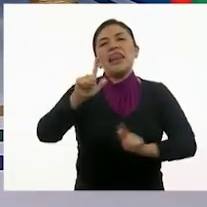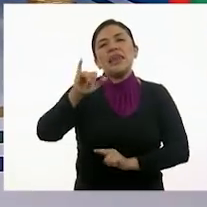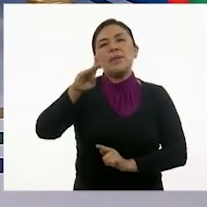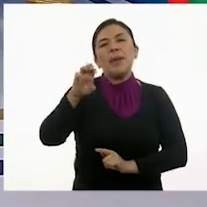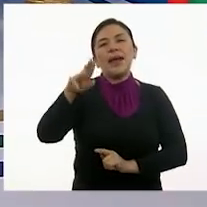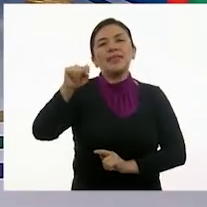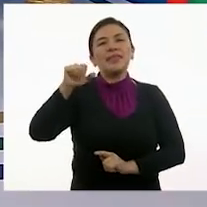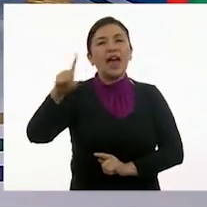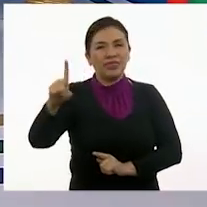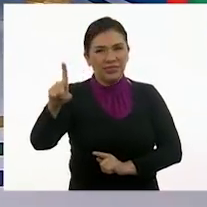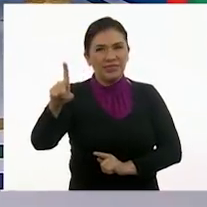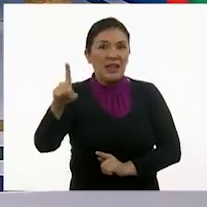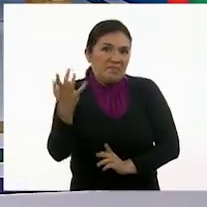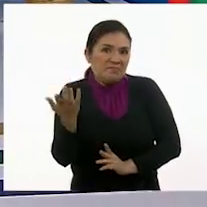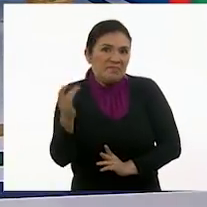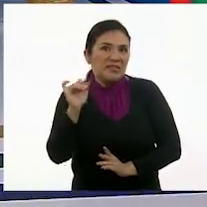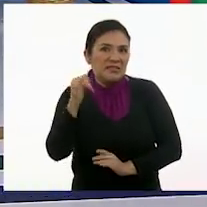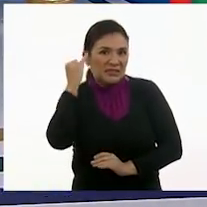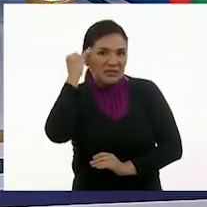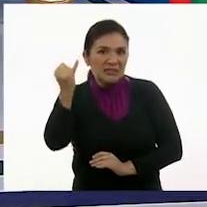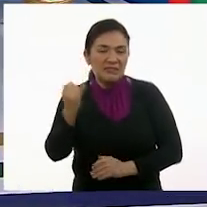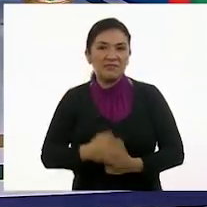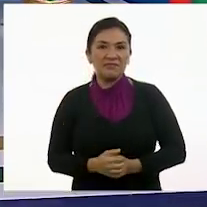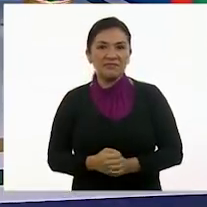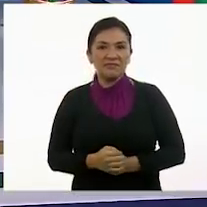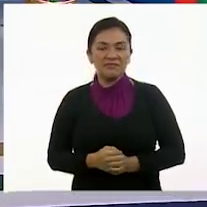Sí. Ajá, está por ahí.